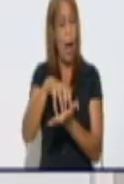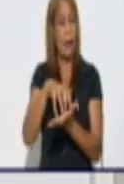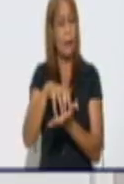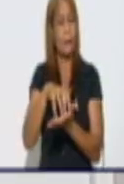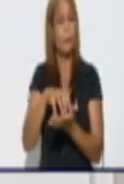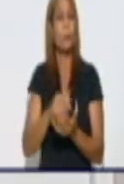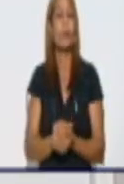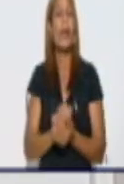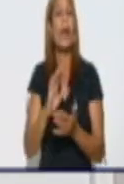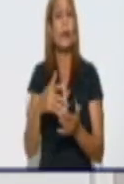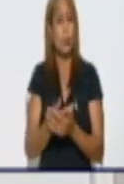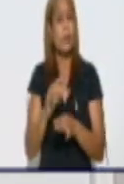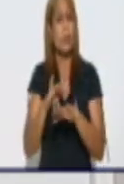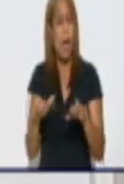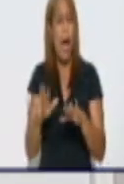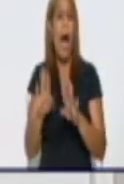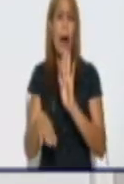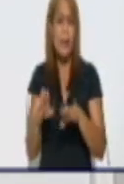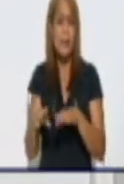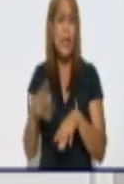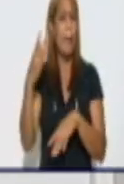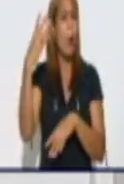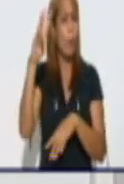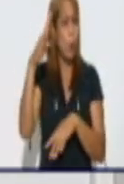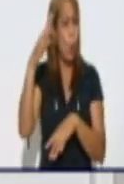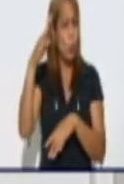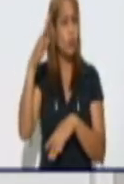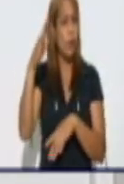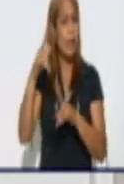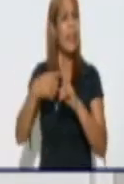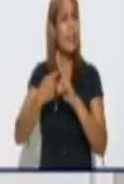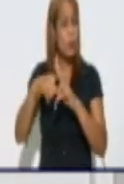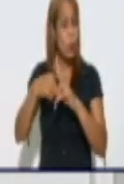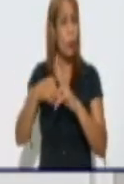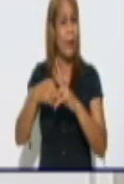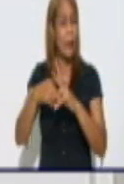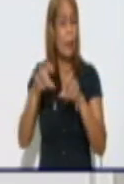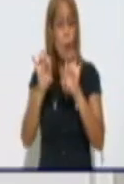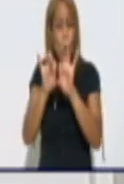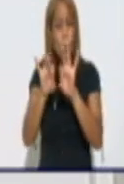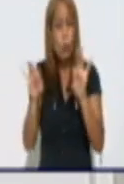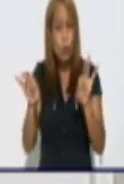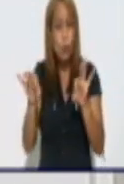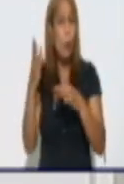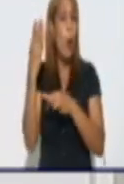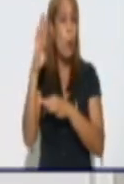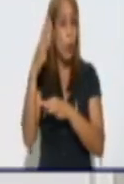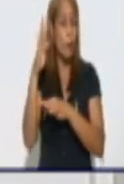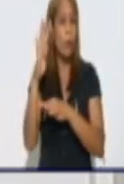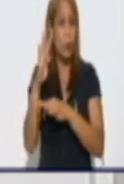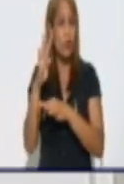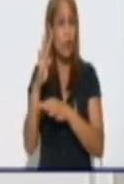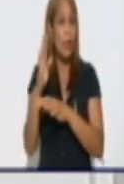Nosotros hemos encontrado el bronce que no es de la mejor calidad, que por eso ha tenido reiterado el problema este equipo,